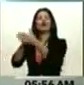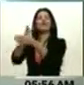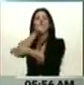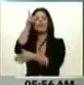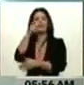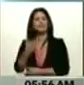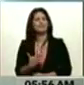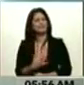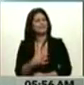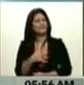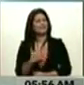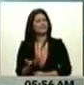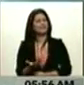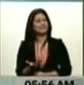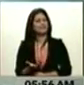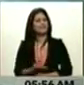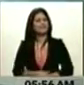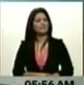¿no